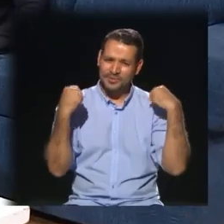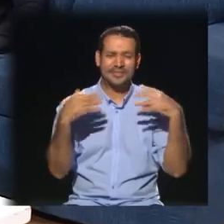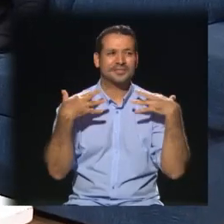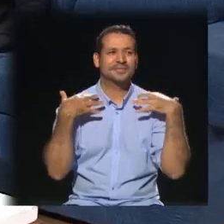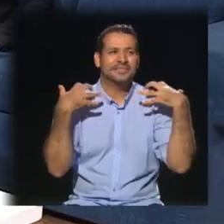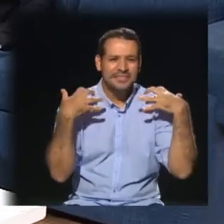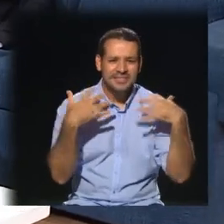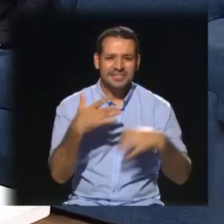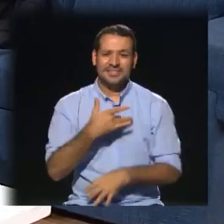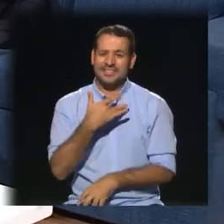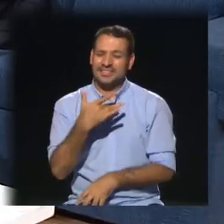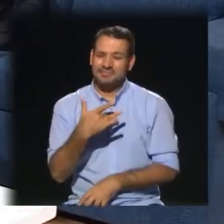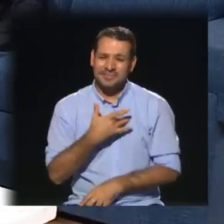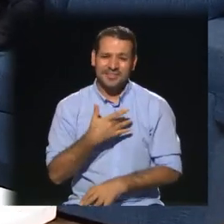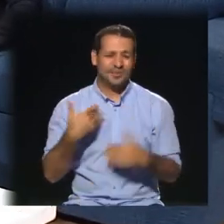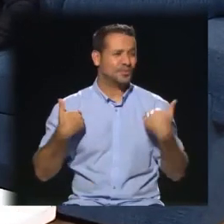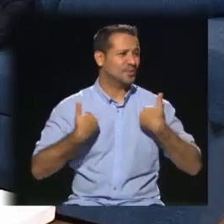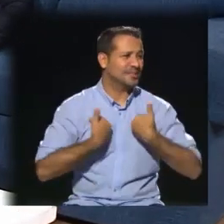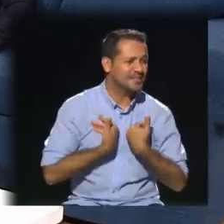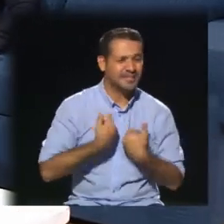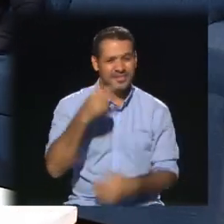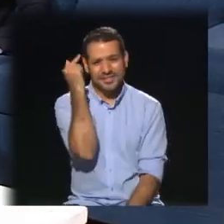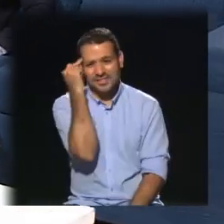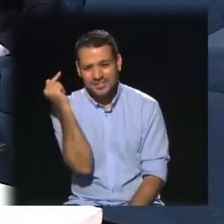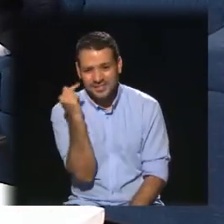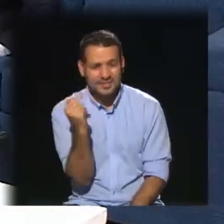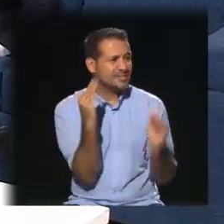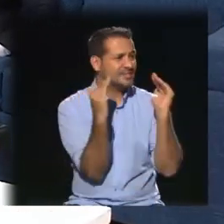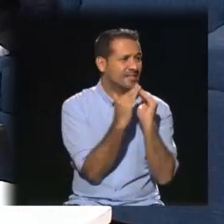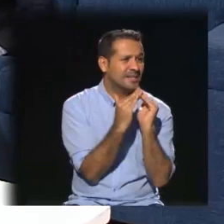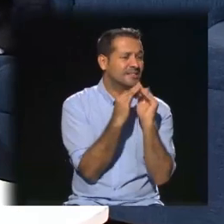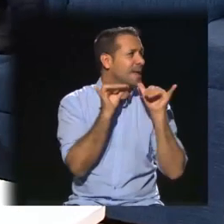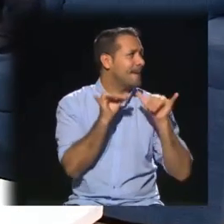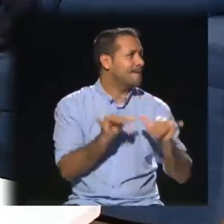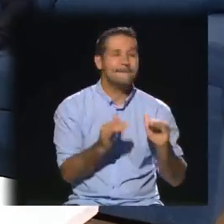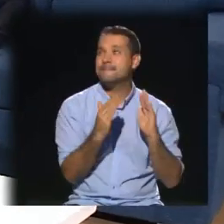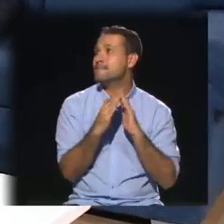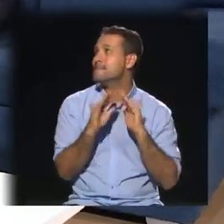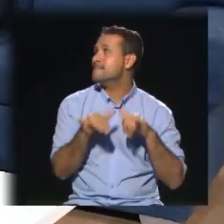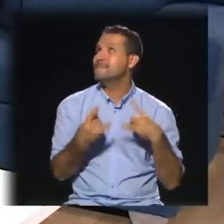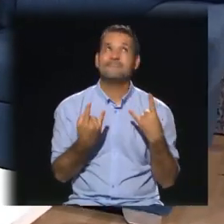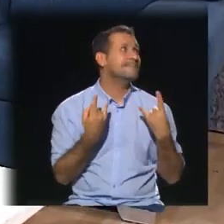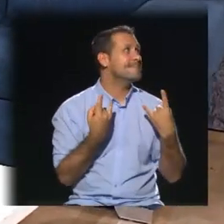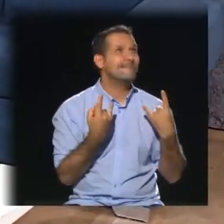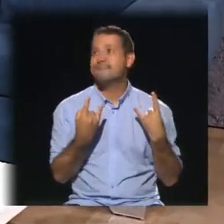estos sentimientos que les empieza a generar el estar tanto tiempo encerrados y no poder compartir con sus compañeros.